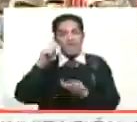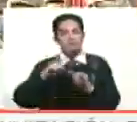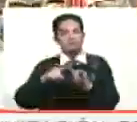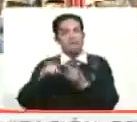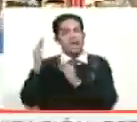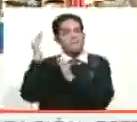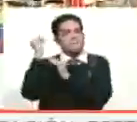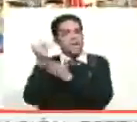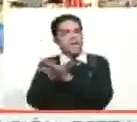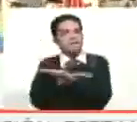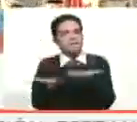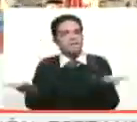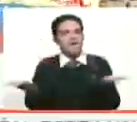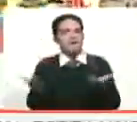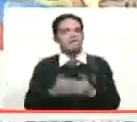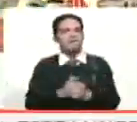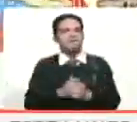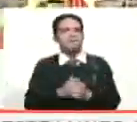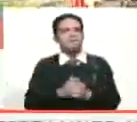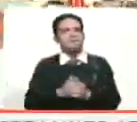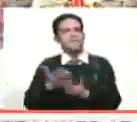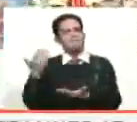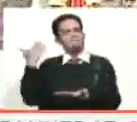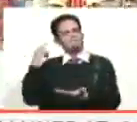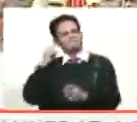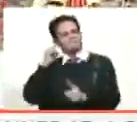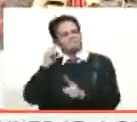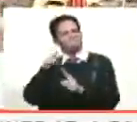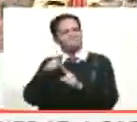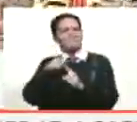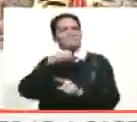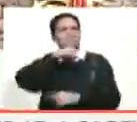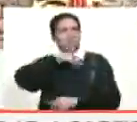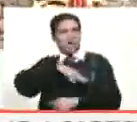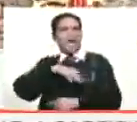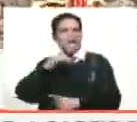esperanza, a la causa histórica.